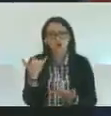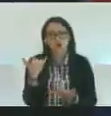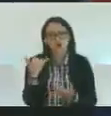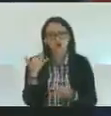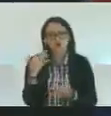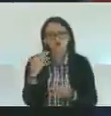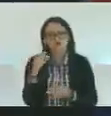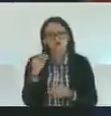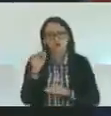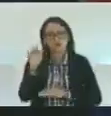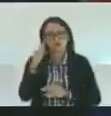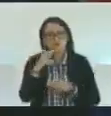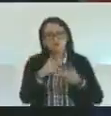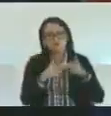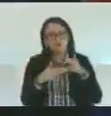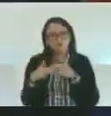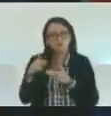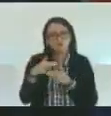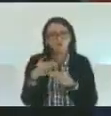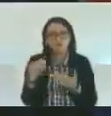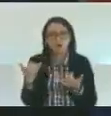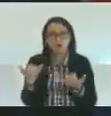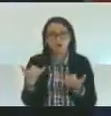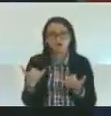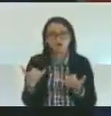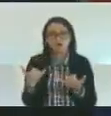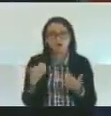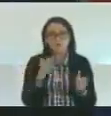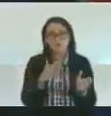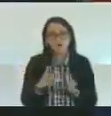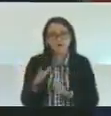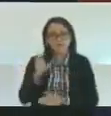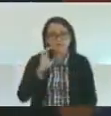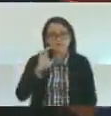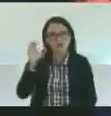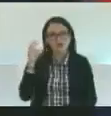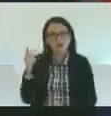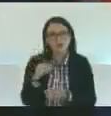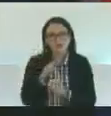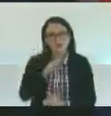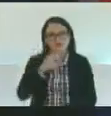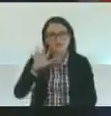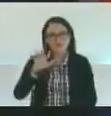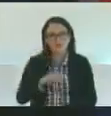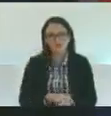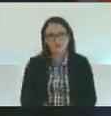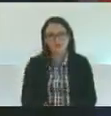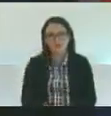construir. Aquí traigo el Plan de la Patria 2025.